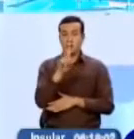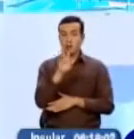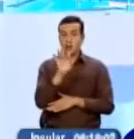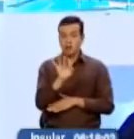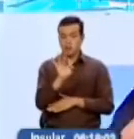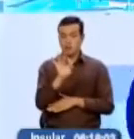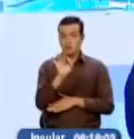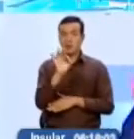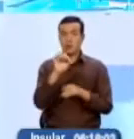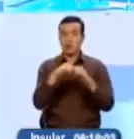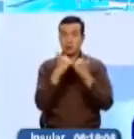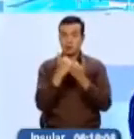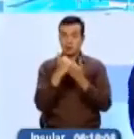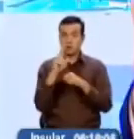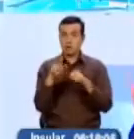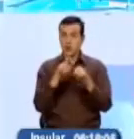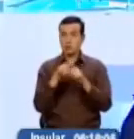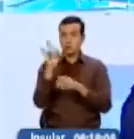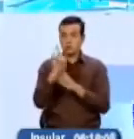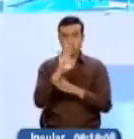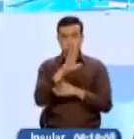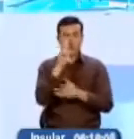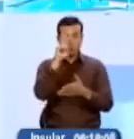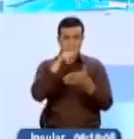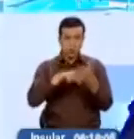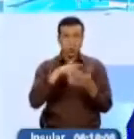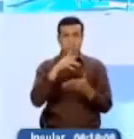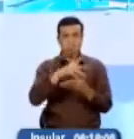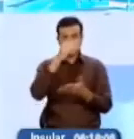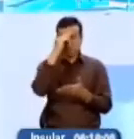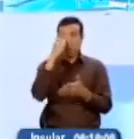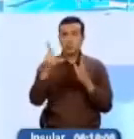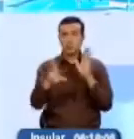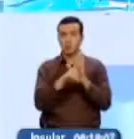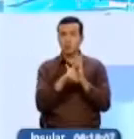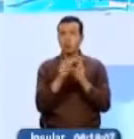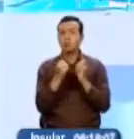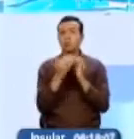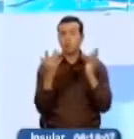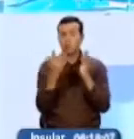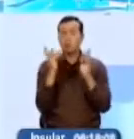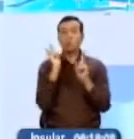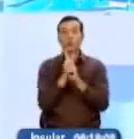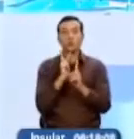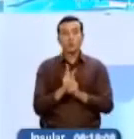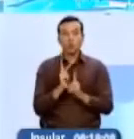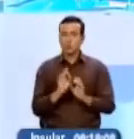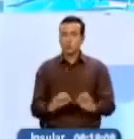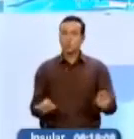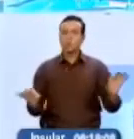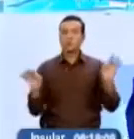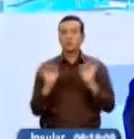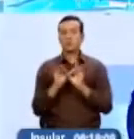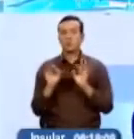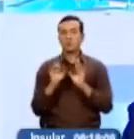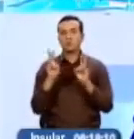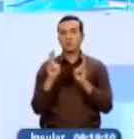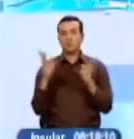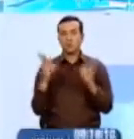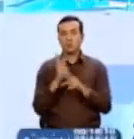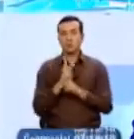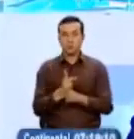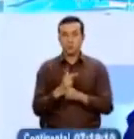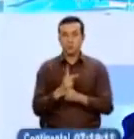enterarse de la asamblea para que la lea para que se entere pero es una ley que tiene algunos aspectos muy importantes un concepto de